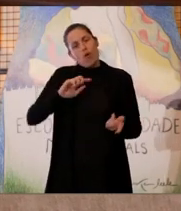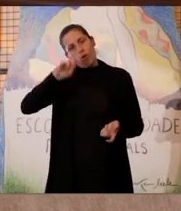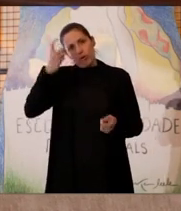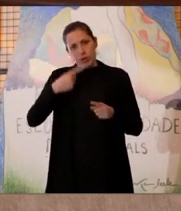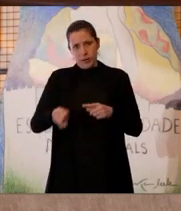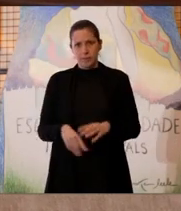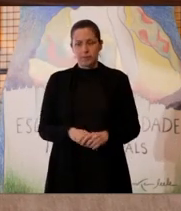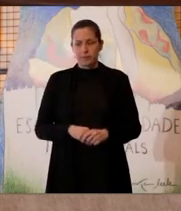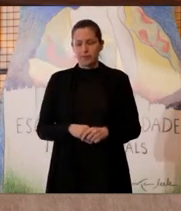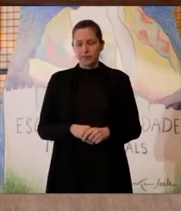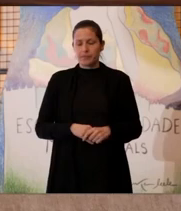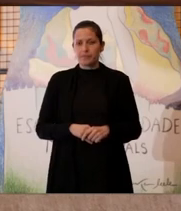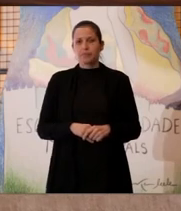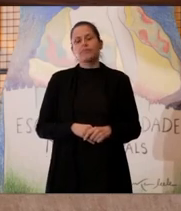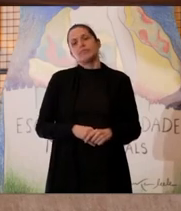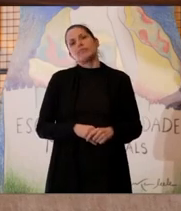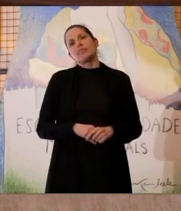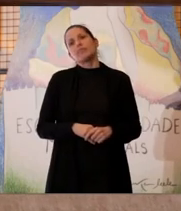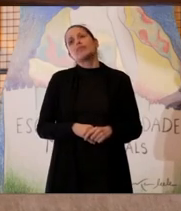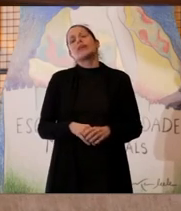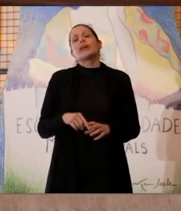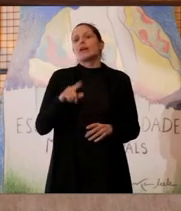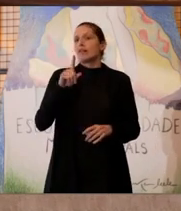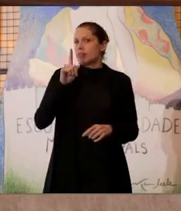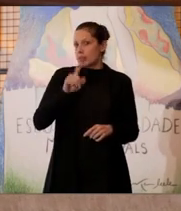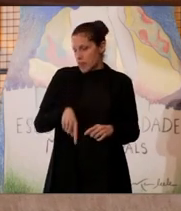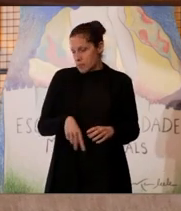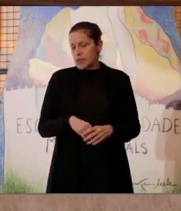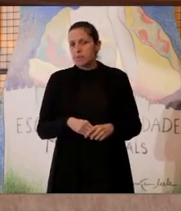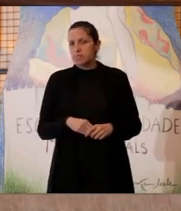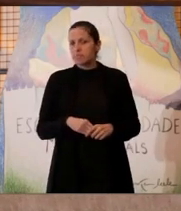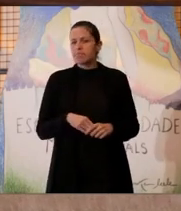cuando hablabas de cómo las mujeres sectores